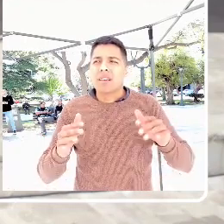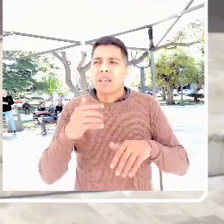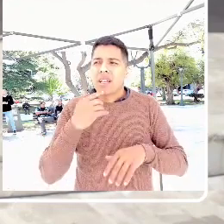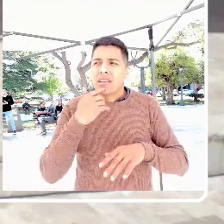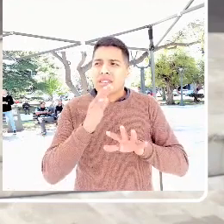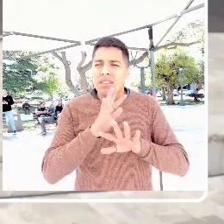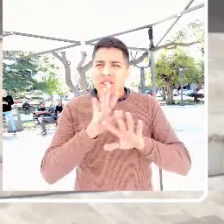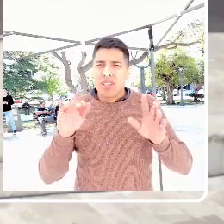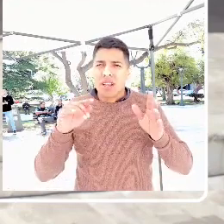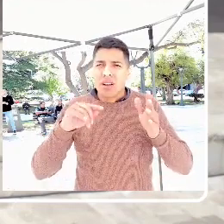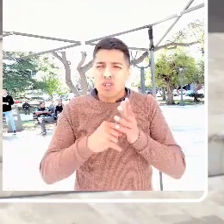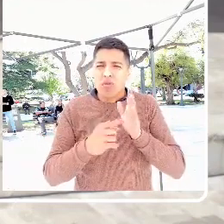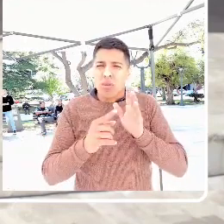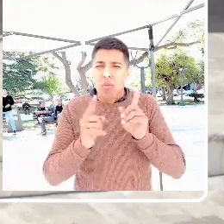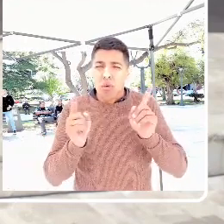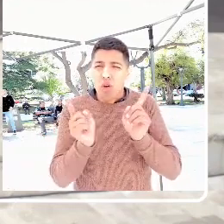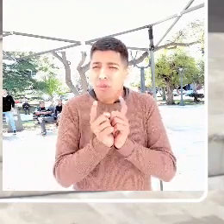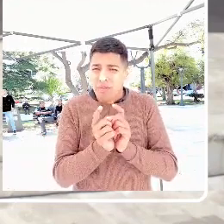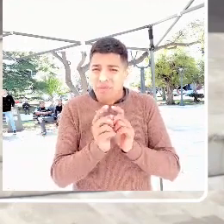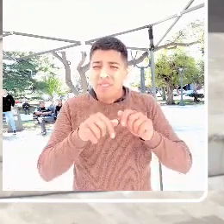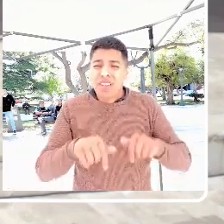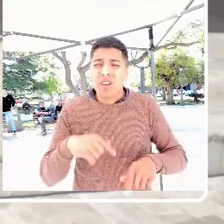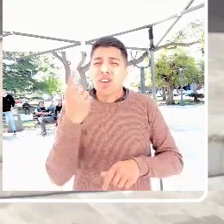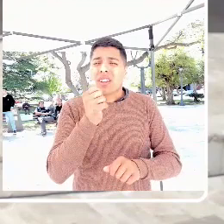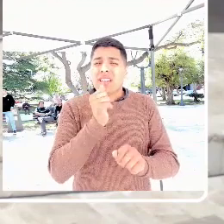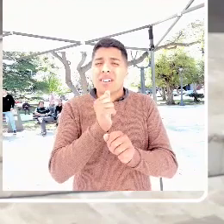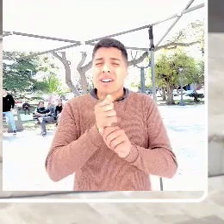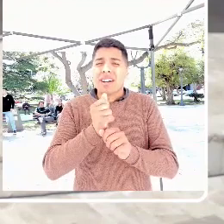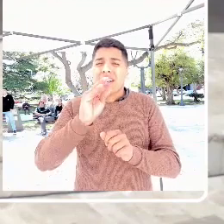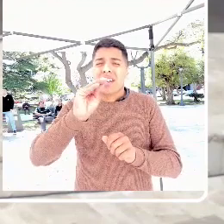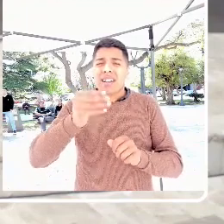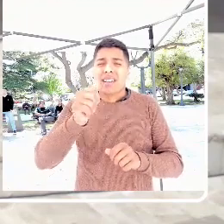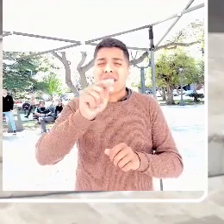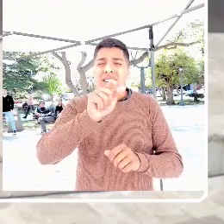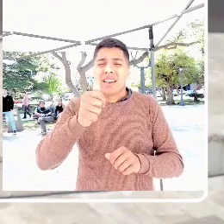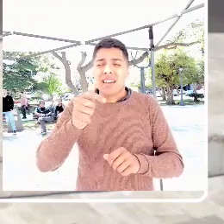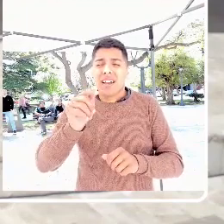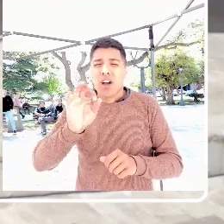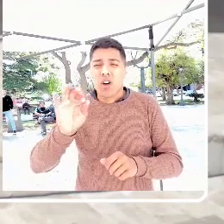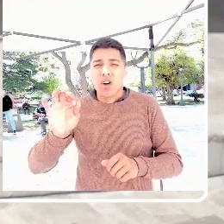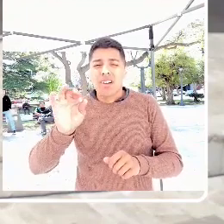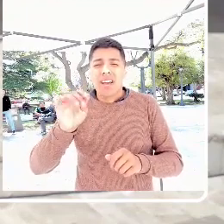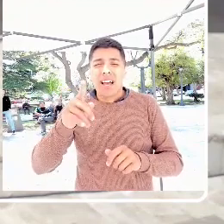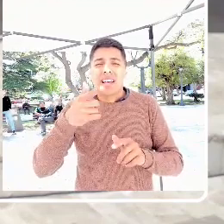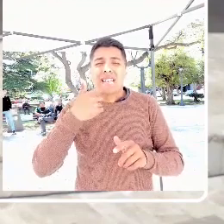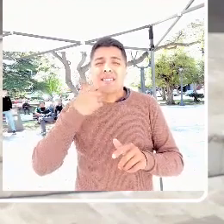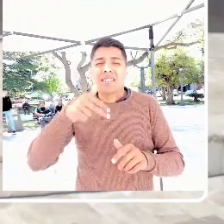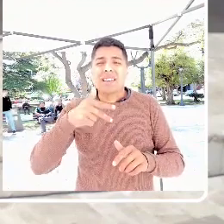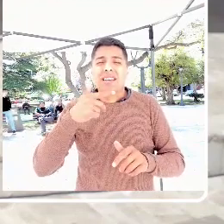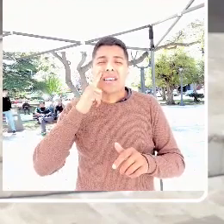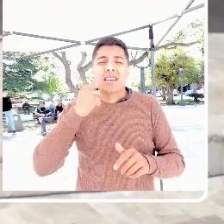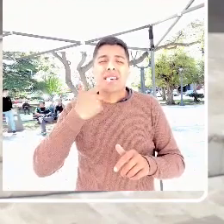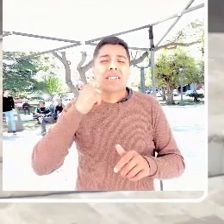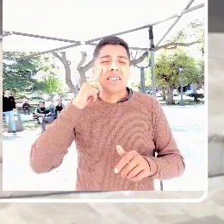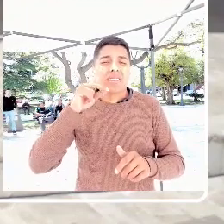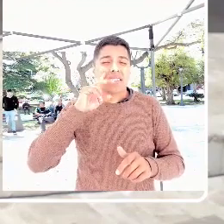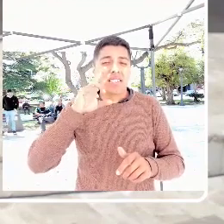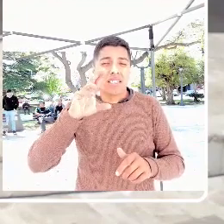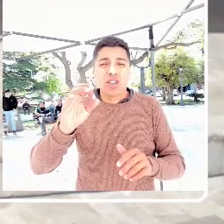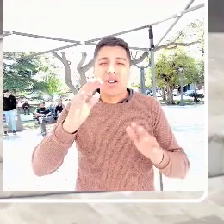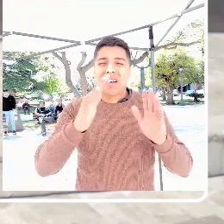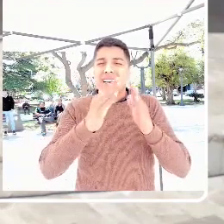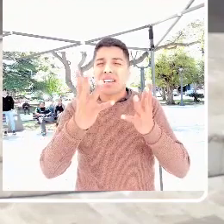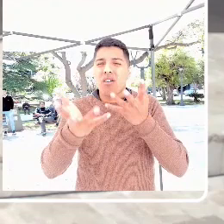pequeña característica, ¿no? Nosotros nos tocó trabajar en la parte del Chayao y en la zona de San Isidro. A Dios gracias, ni una sola casa